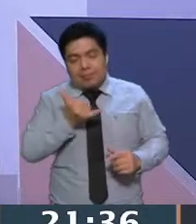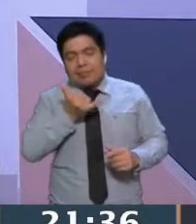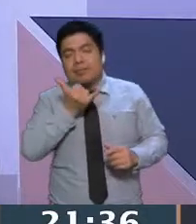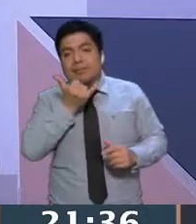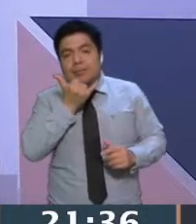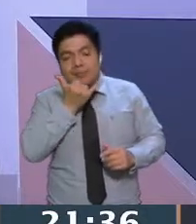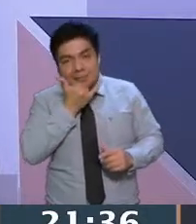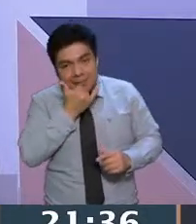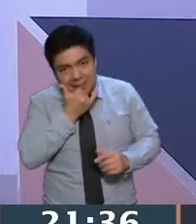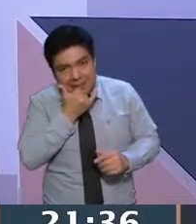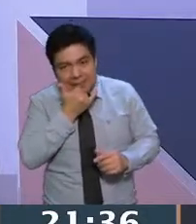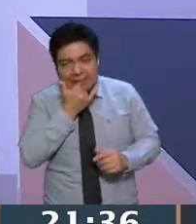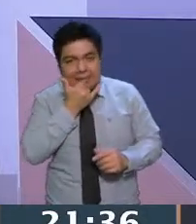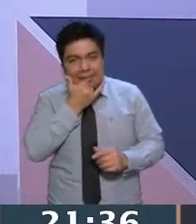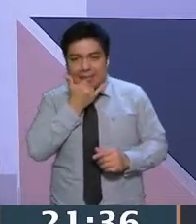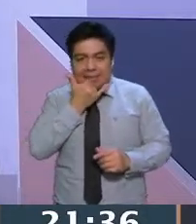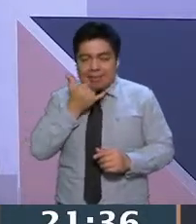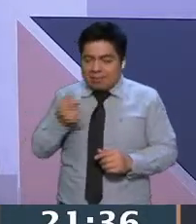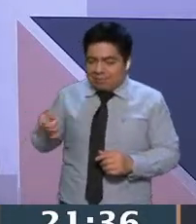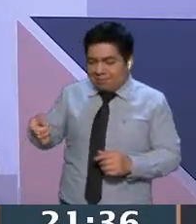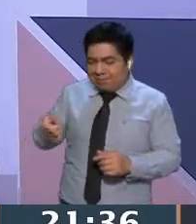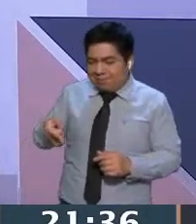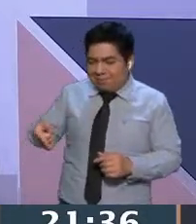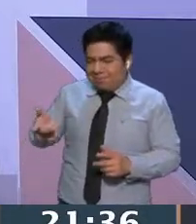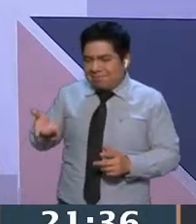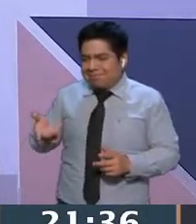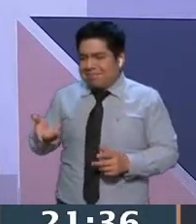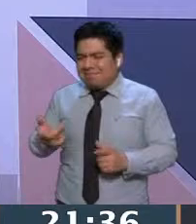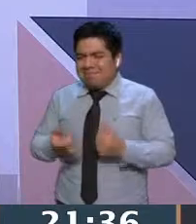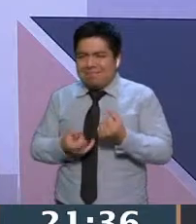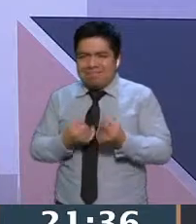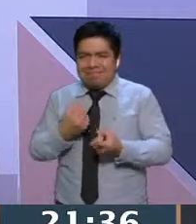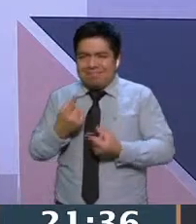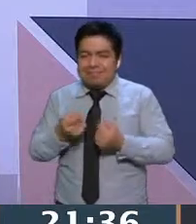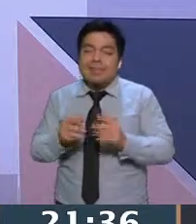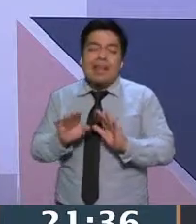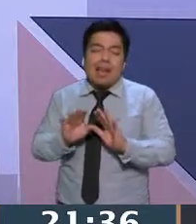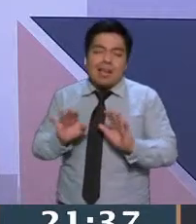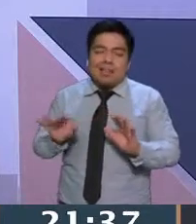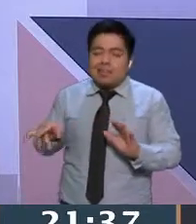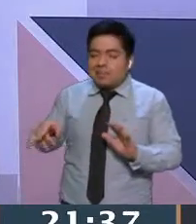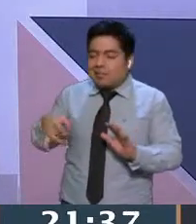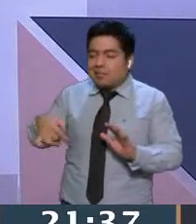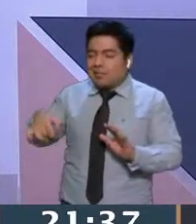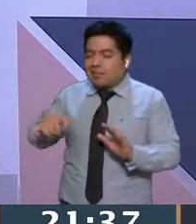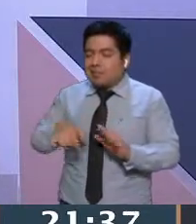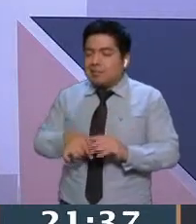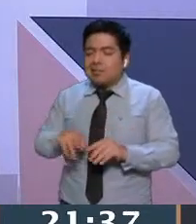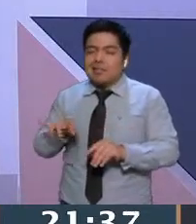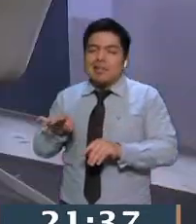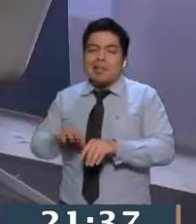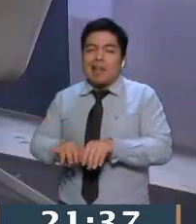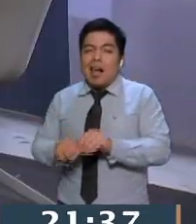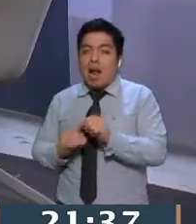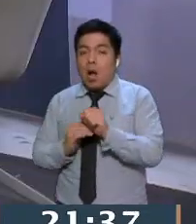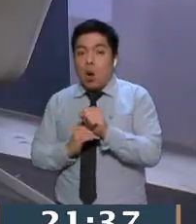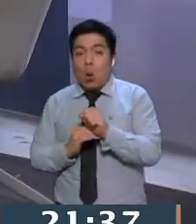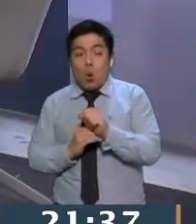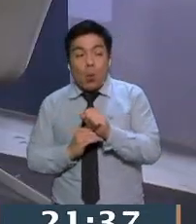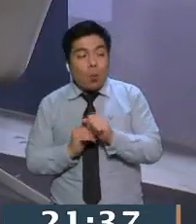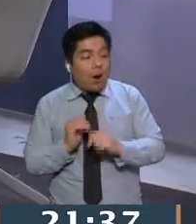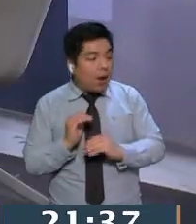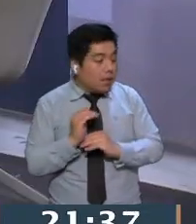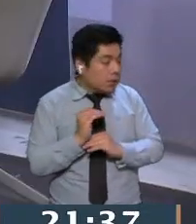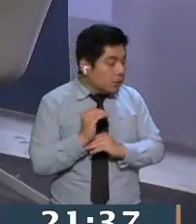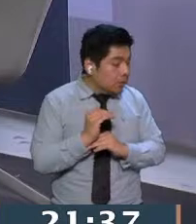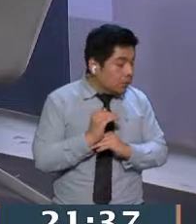son impresentables, sobre todo los que en lenguaje mexicano, los que se apañan, ¿no? Los que se agandallan